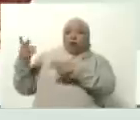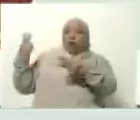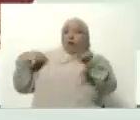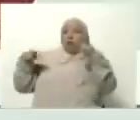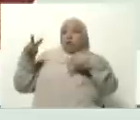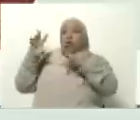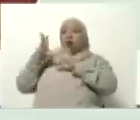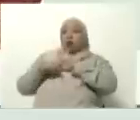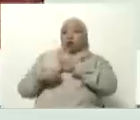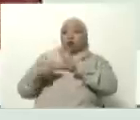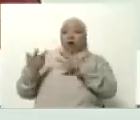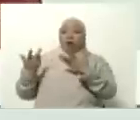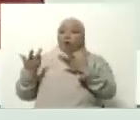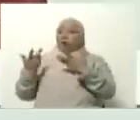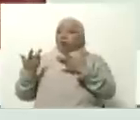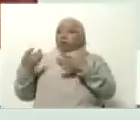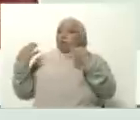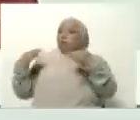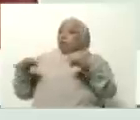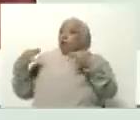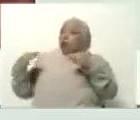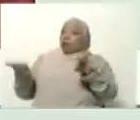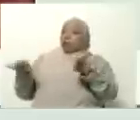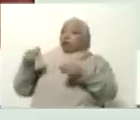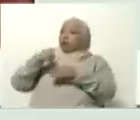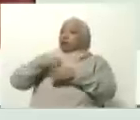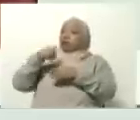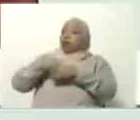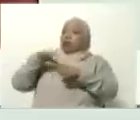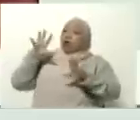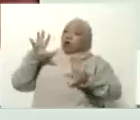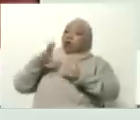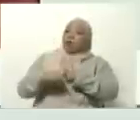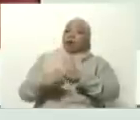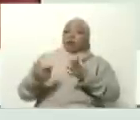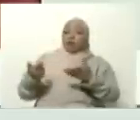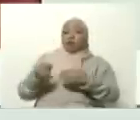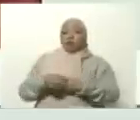están robando por la vía de los protectorados de los secuestradores.